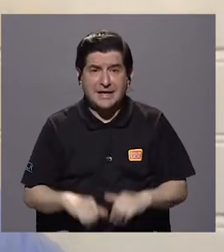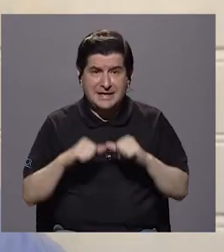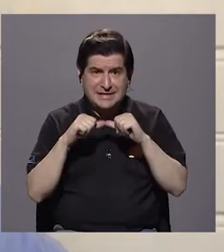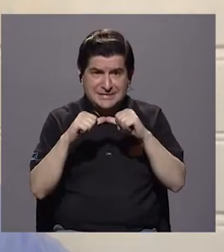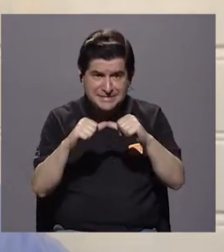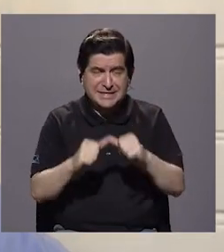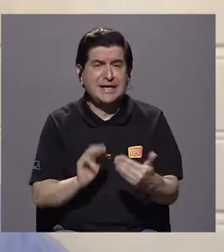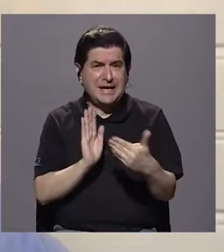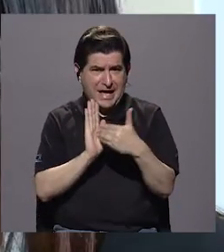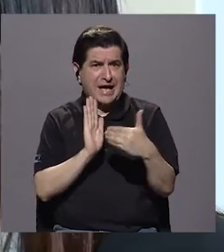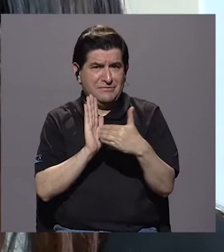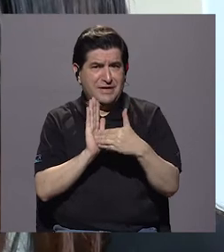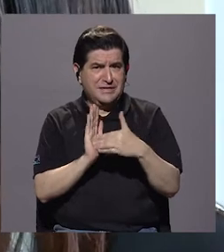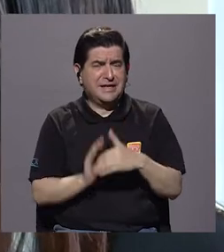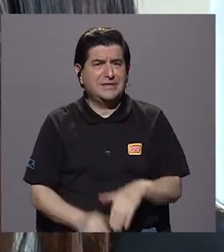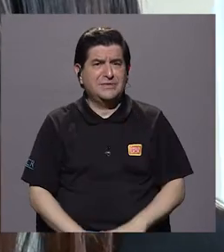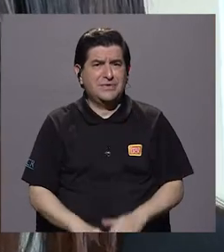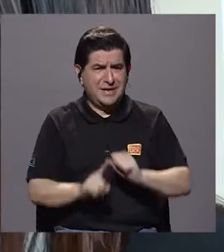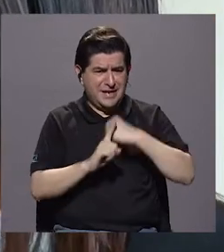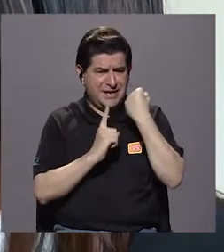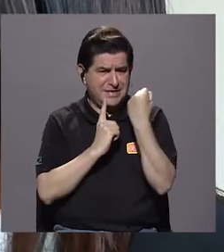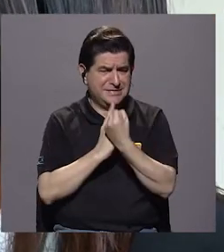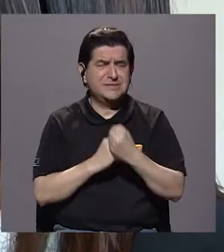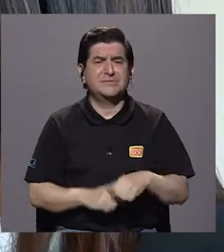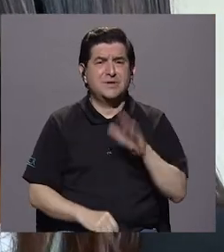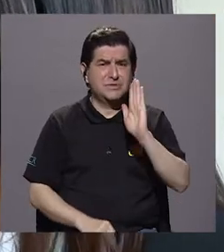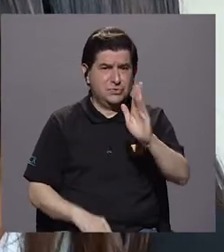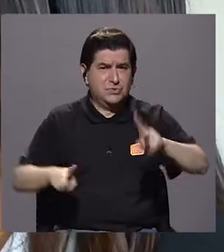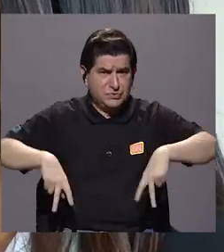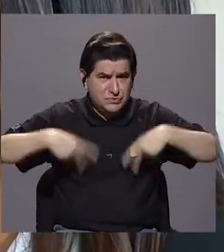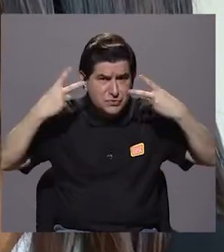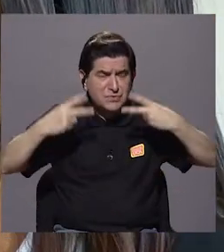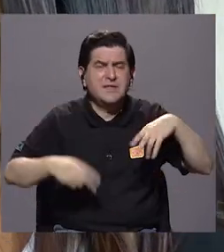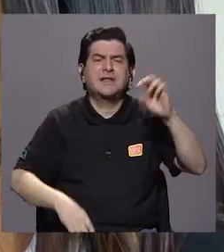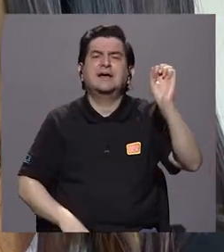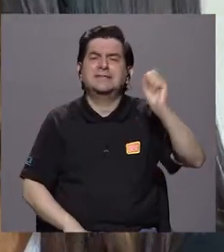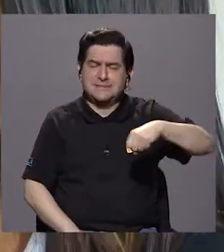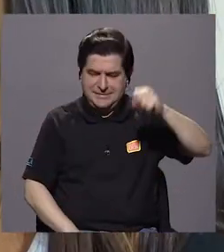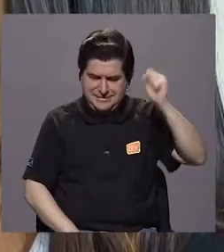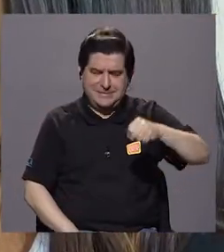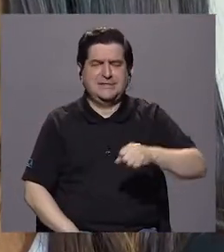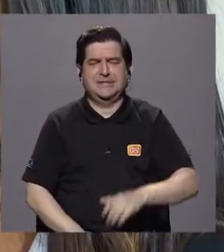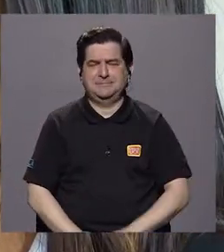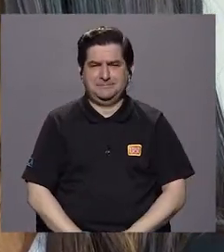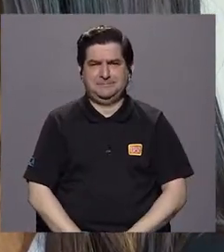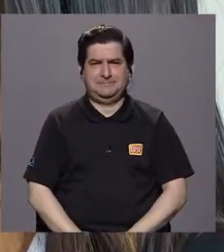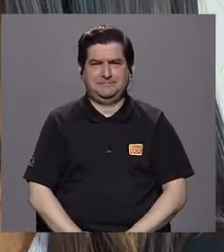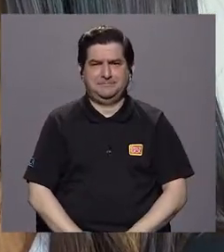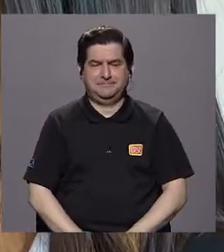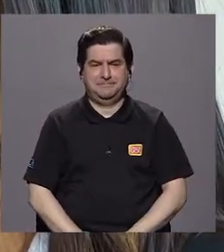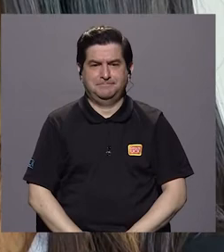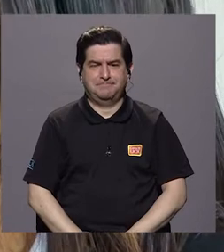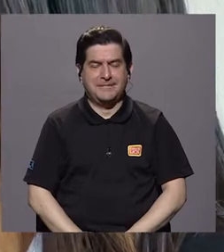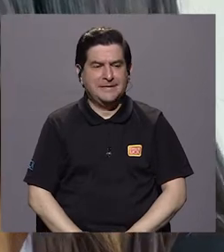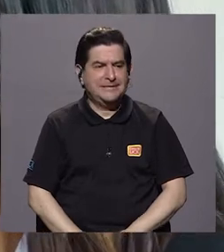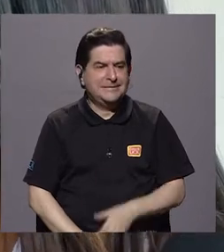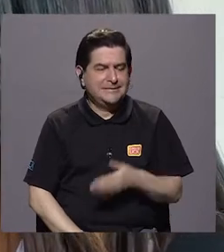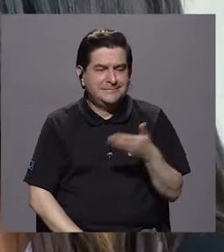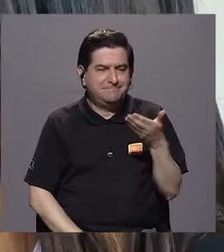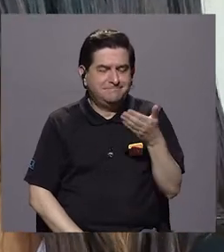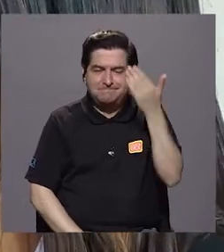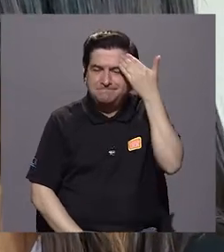tocándola muy fuertemente ese momento de su vida. Sí, porque, ay, es que no